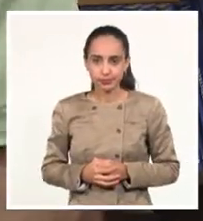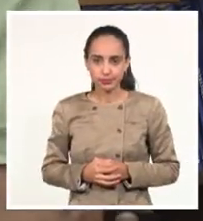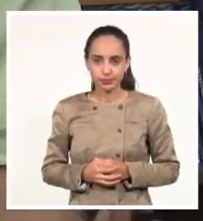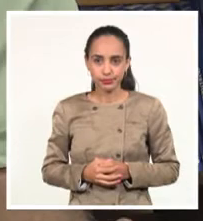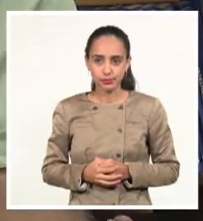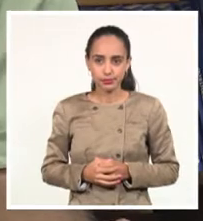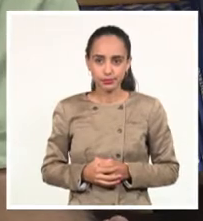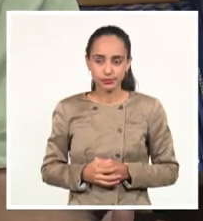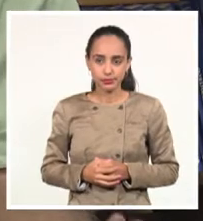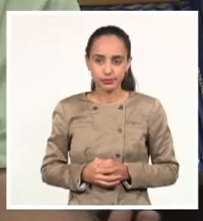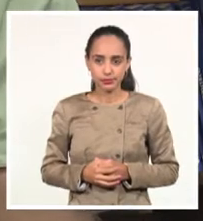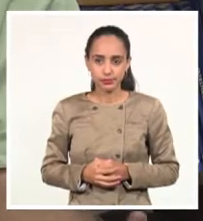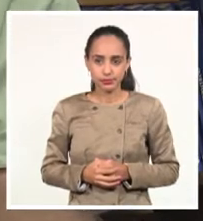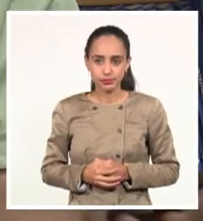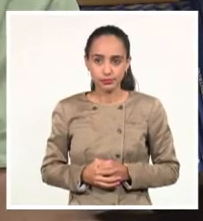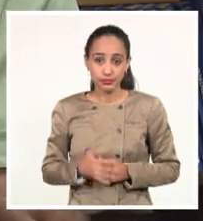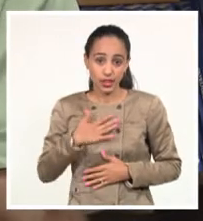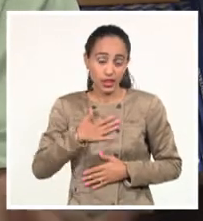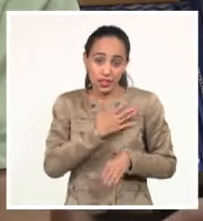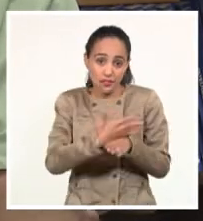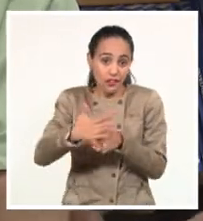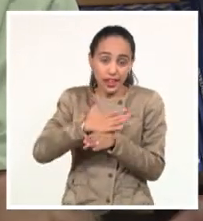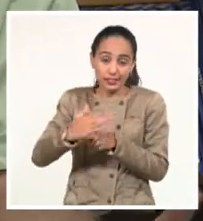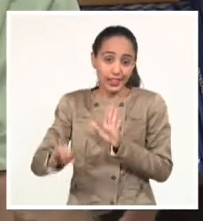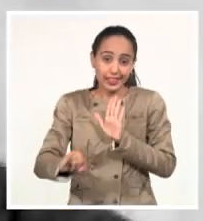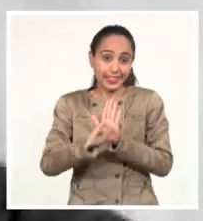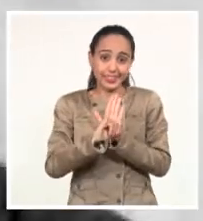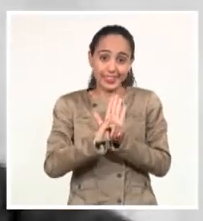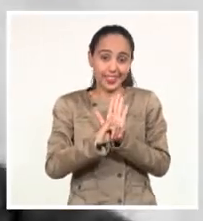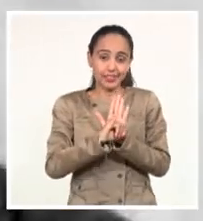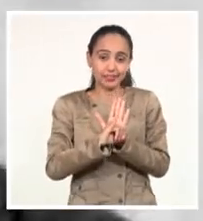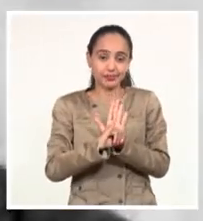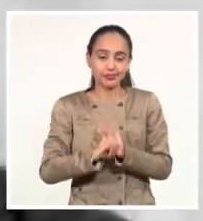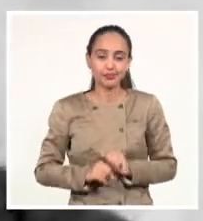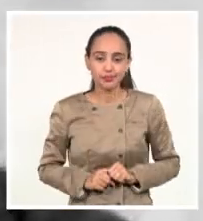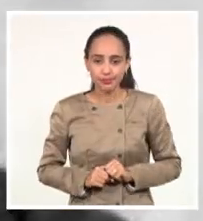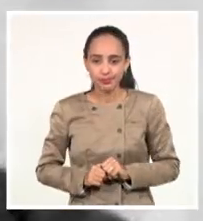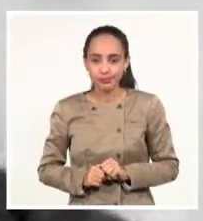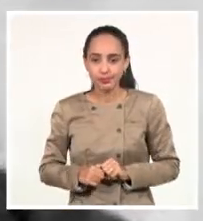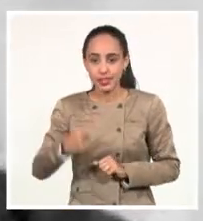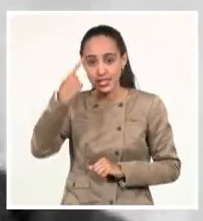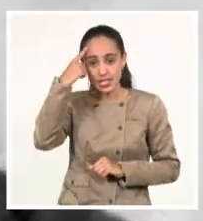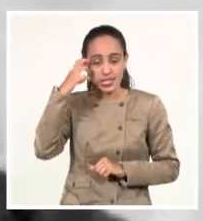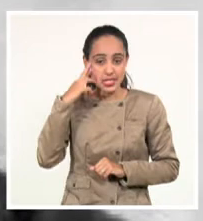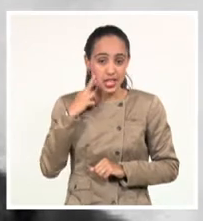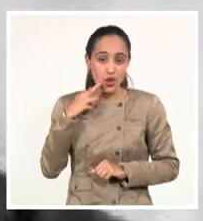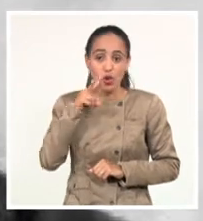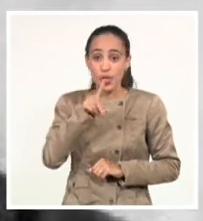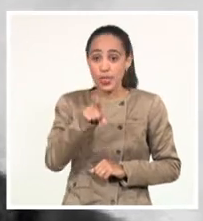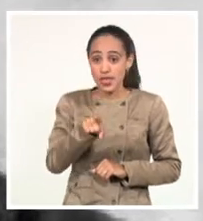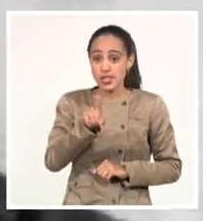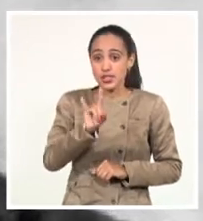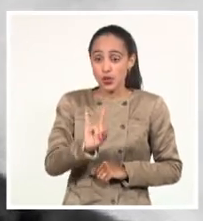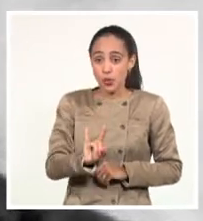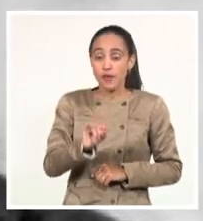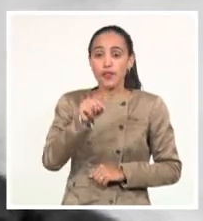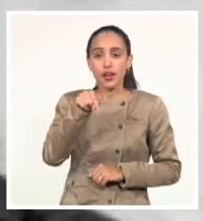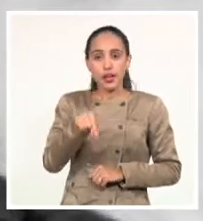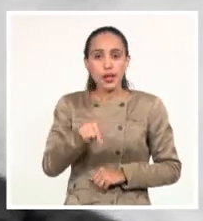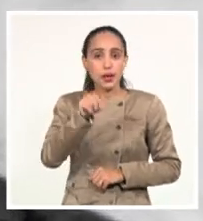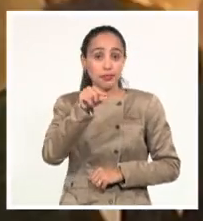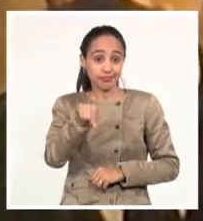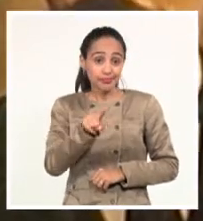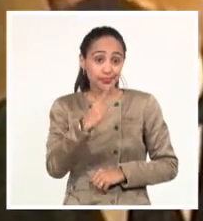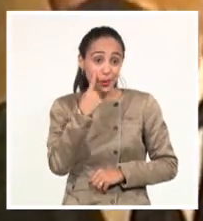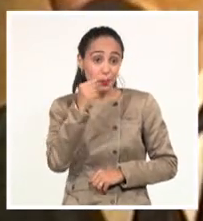la propia identidad que se va conformando. En el siglo XIX, que lleva a que pueda tener figuras como